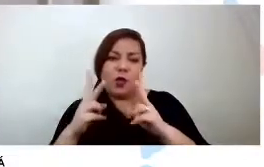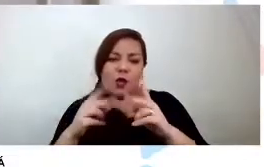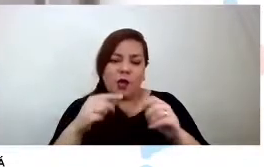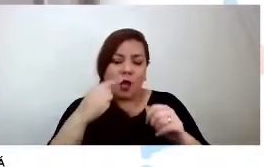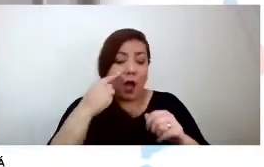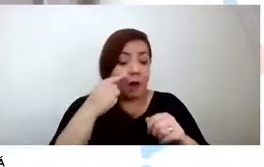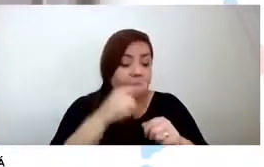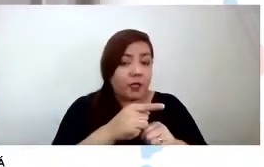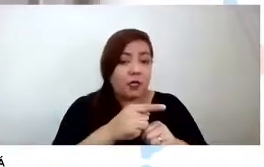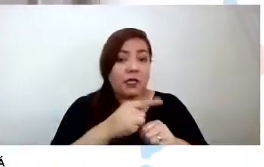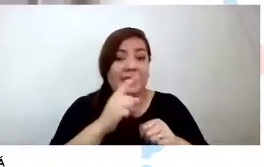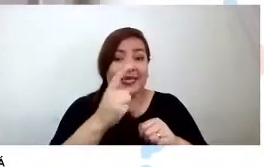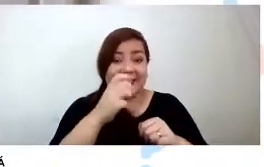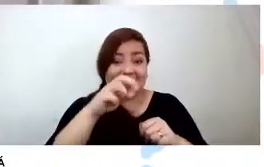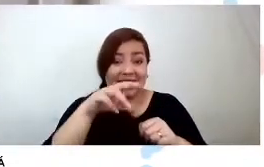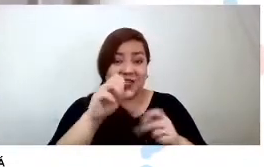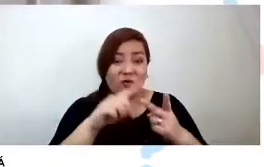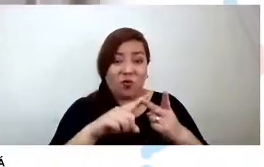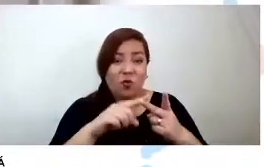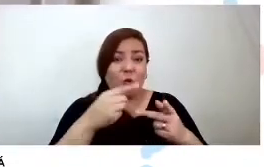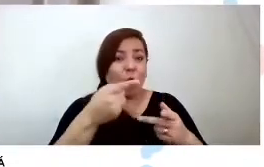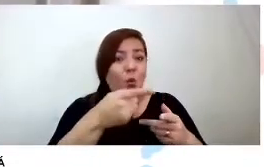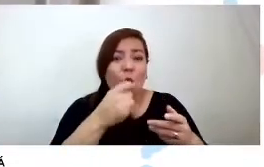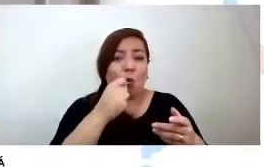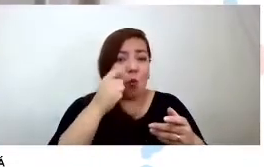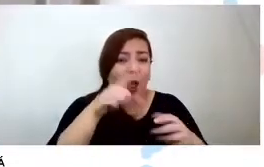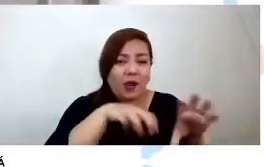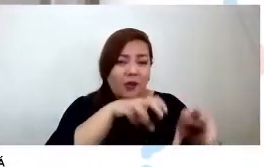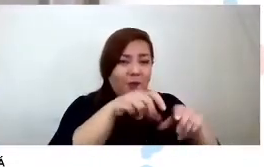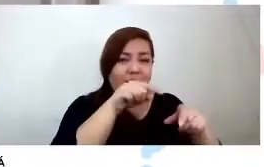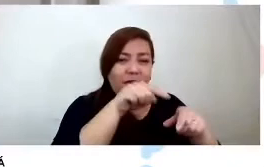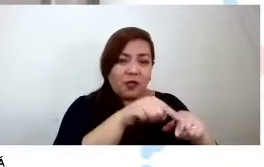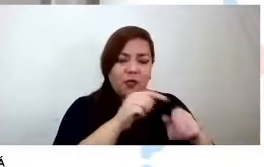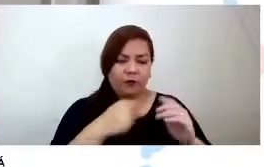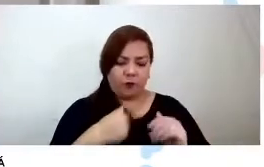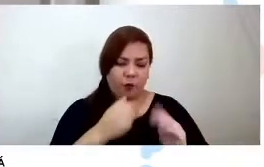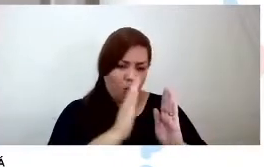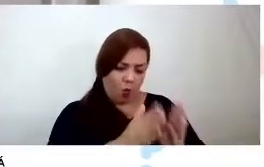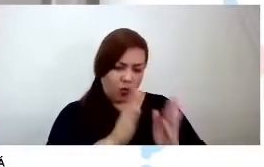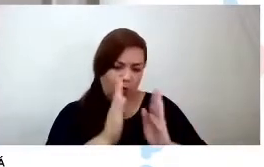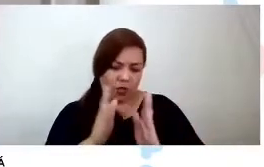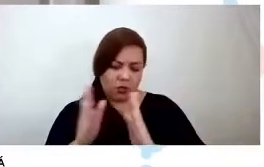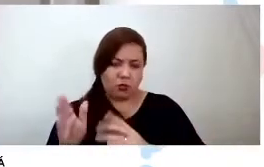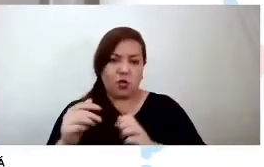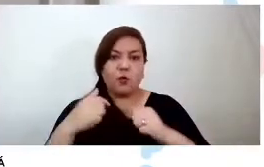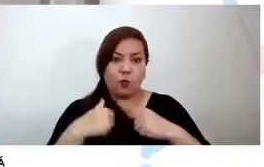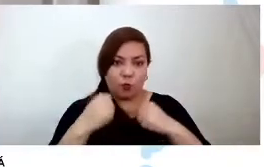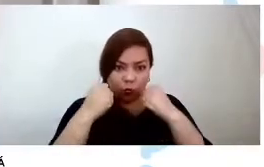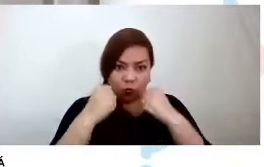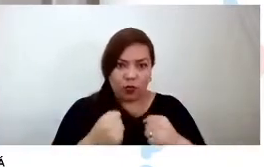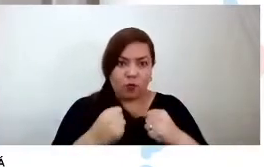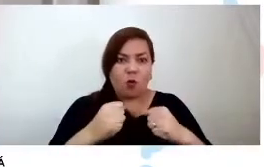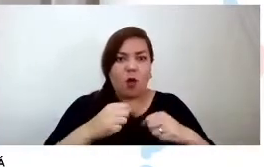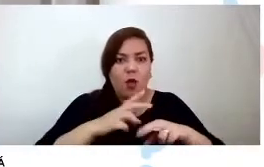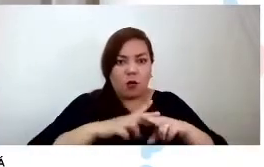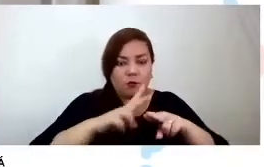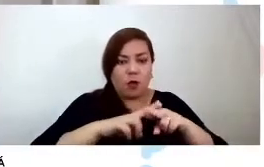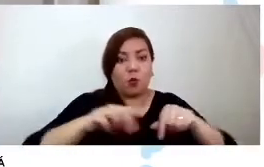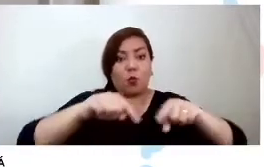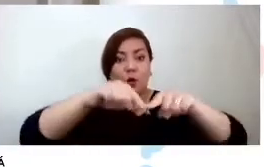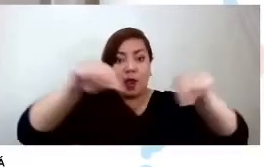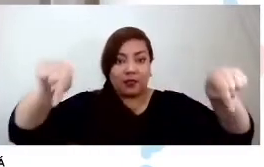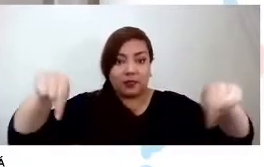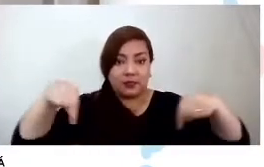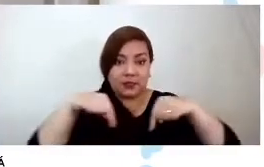Y fuimos ordenando la colección de tal manera que en un momento ya pudimos armar una sala de paleontología, que es la que